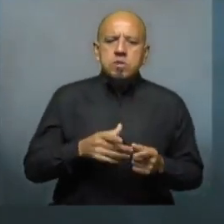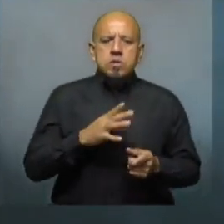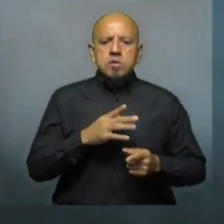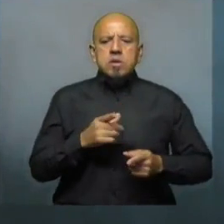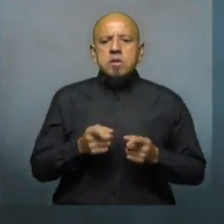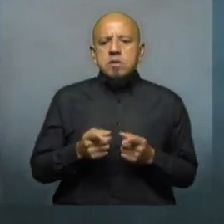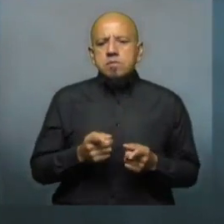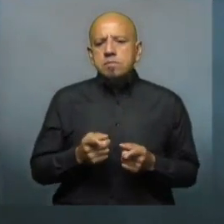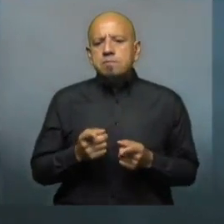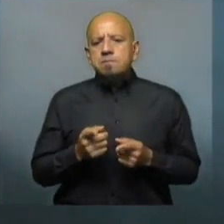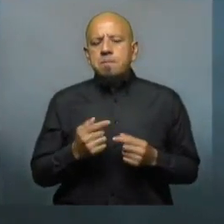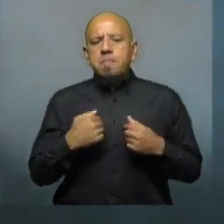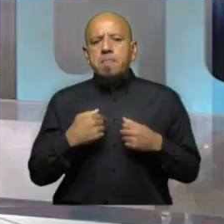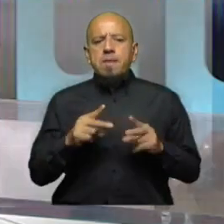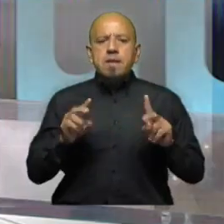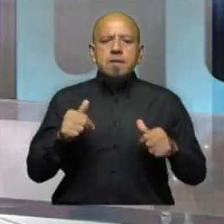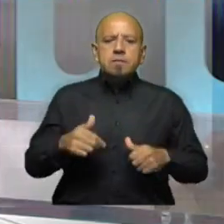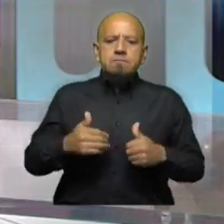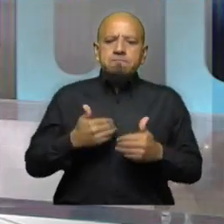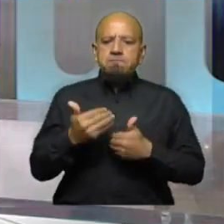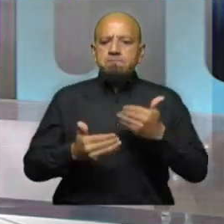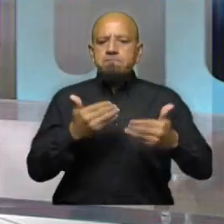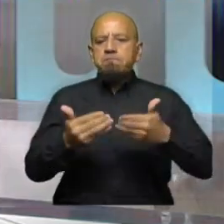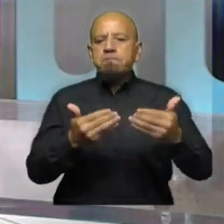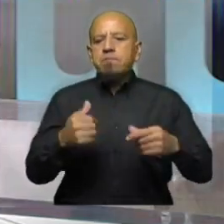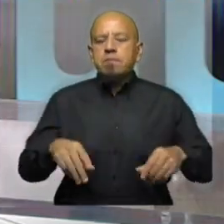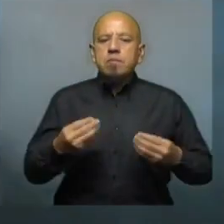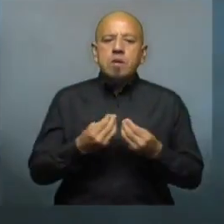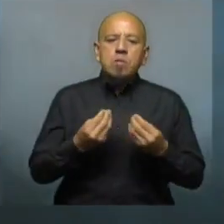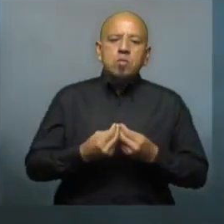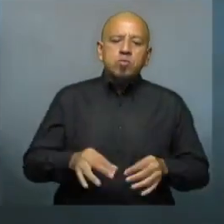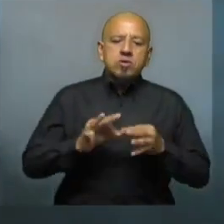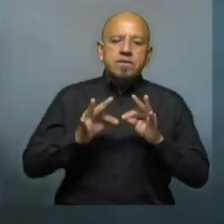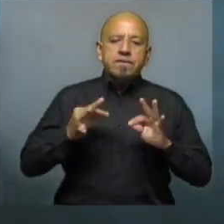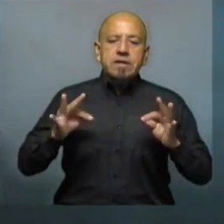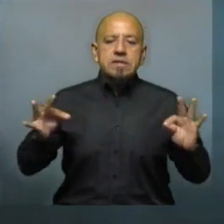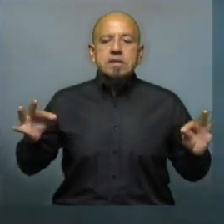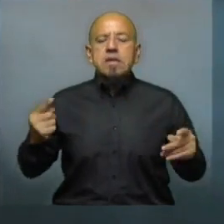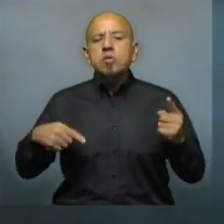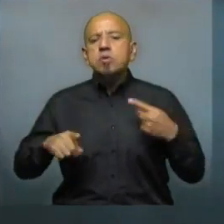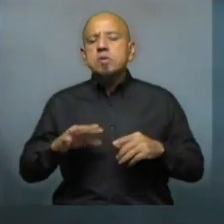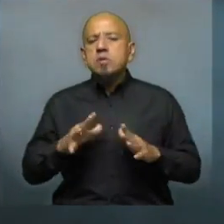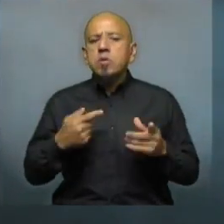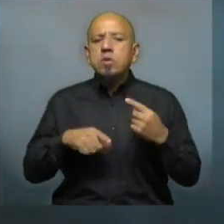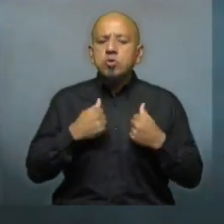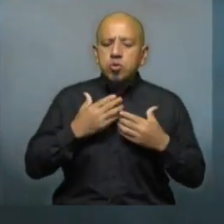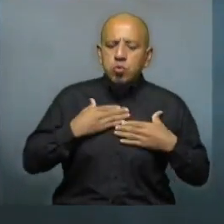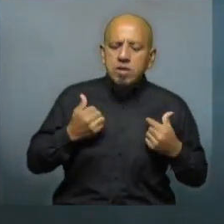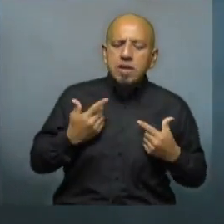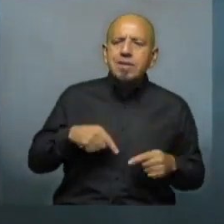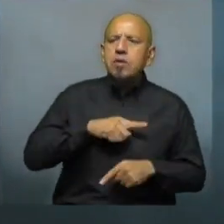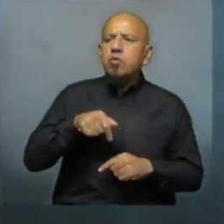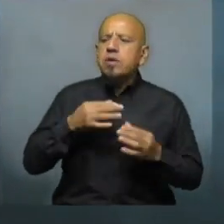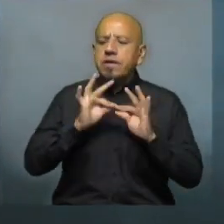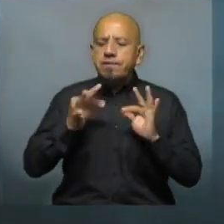clara la trascendencia y la trayectoria de muchas frases de otros lados. Y dijimos, pero bueno, ¿cuáles son las nuestras? ¿De dónde vienen